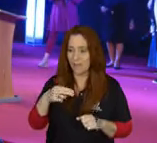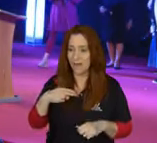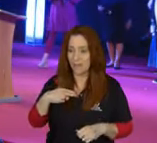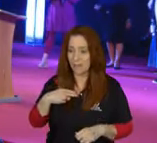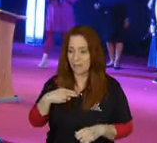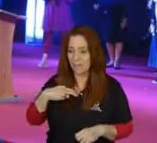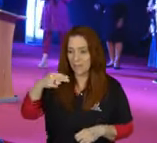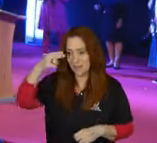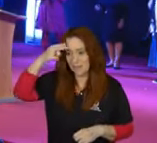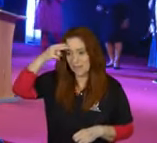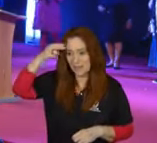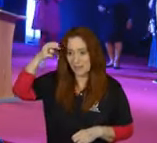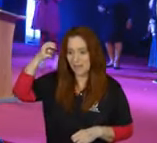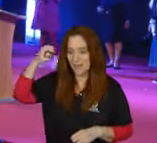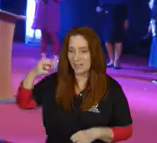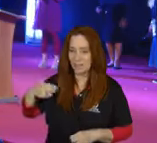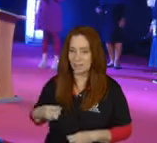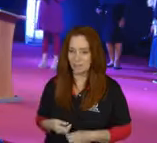dice.